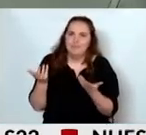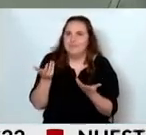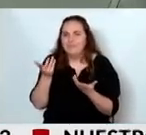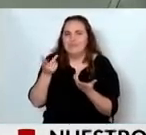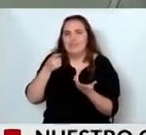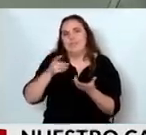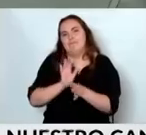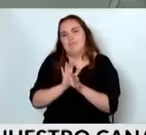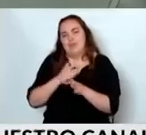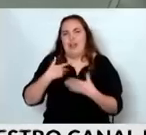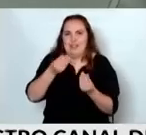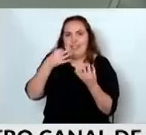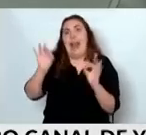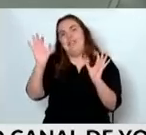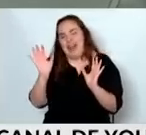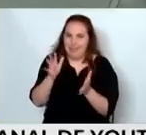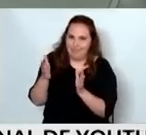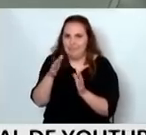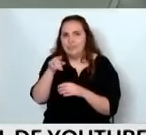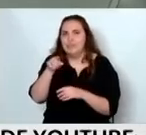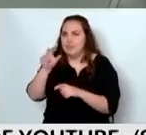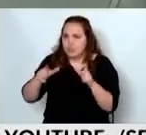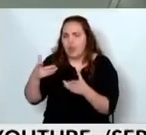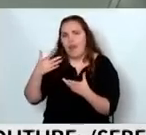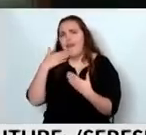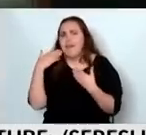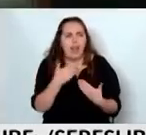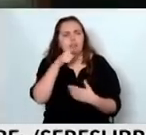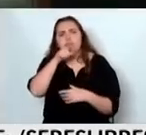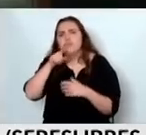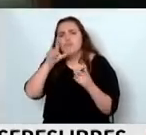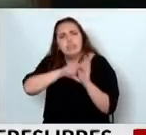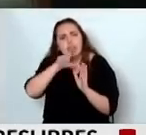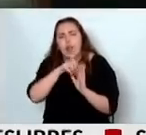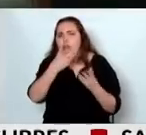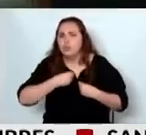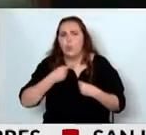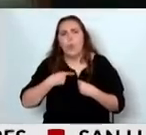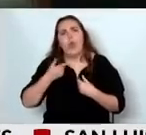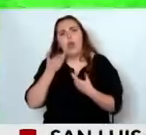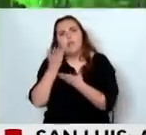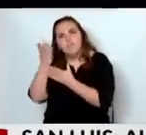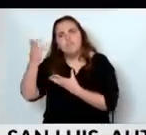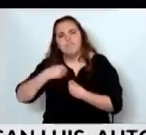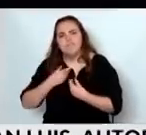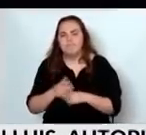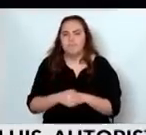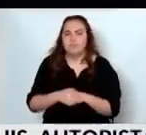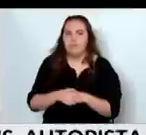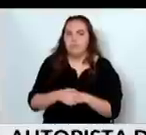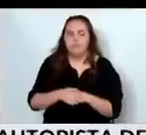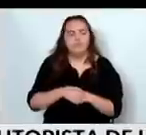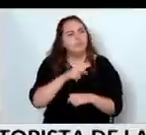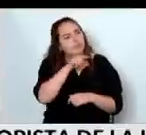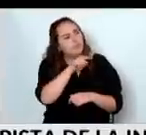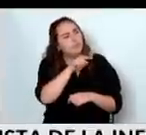no te digo salvarles la vida, pero hay mucha gente que me dice, tus publicaciones me ayudaron a pedir ayuda. Entonces eso para mí es la gloria. Te escribe